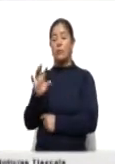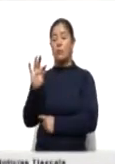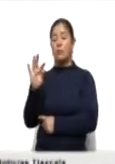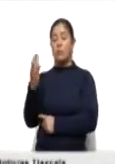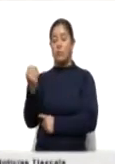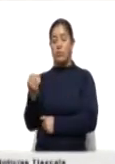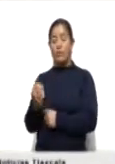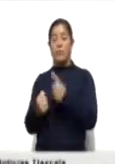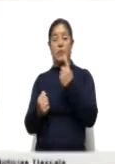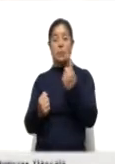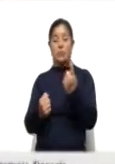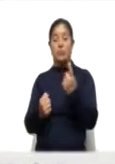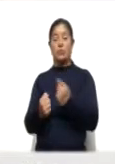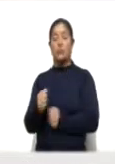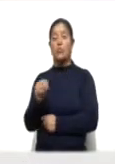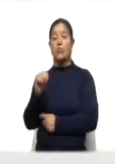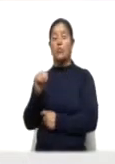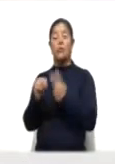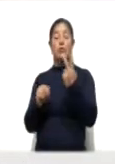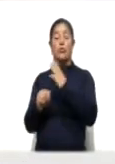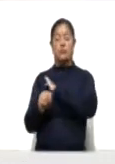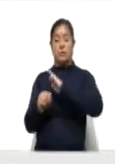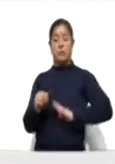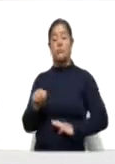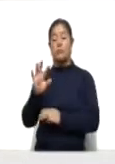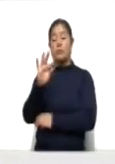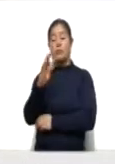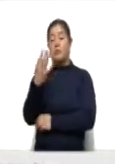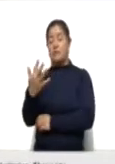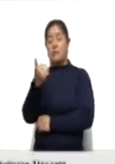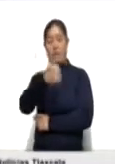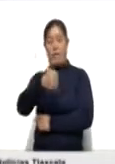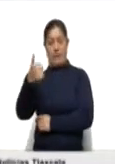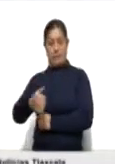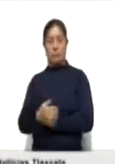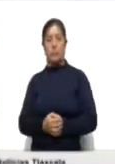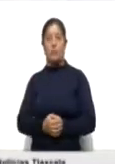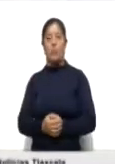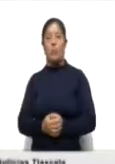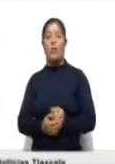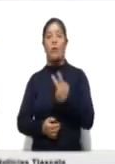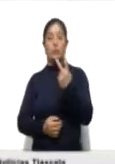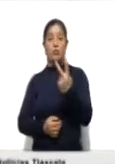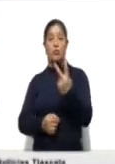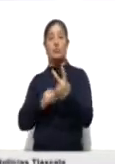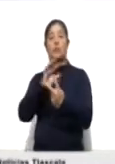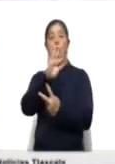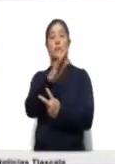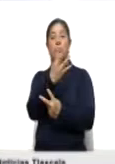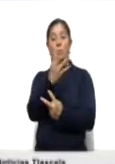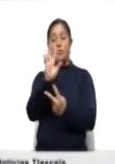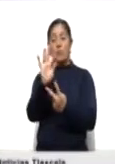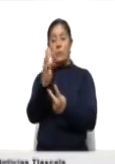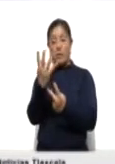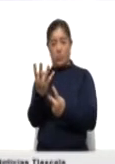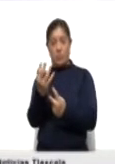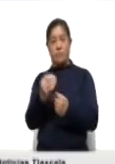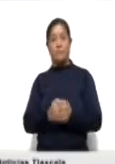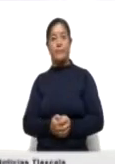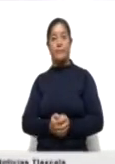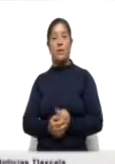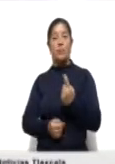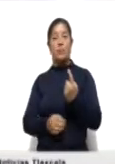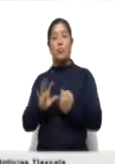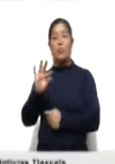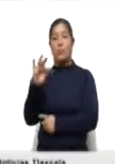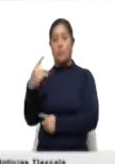49, Santa Polonia Teacalco y Muñoz de Domingo Arenas 45, Mazatecoxco y Lázaro Cárdenas 44, Españita